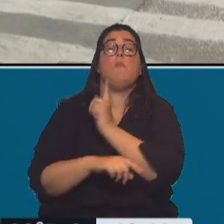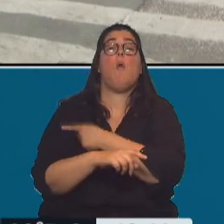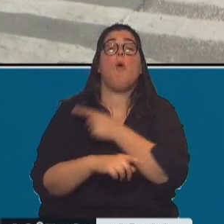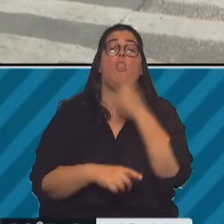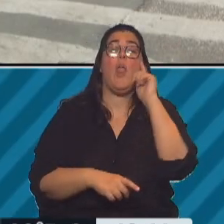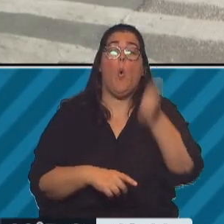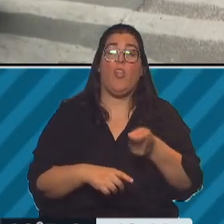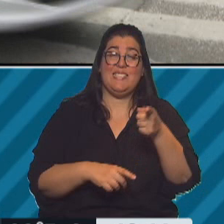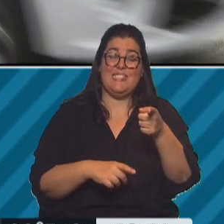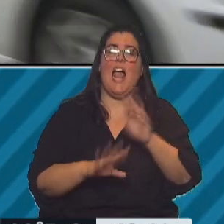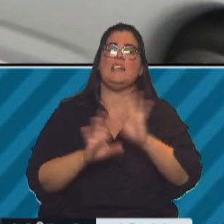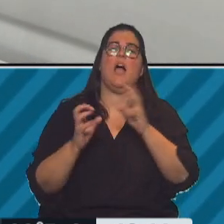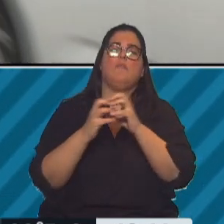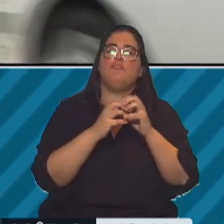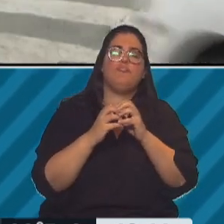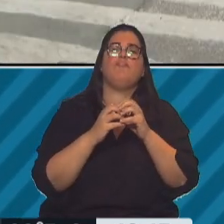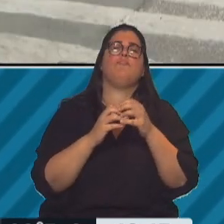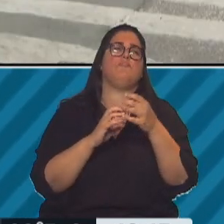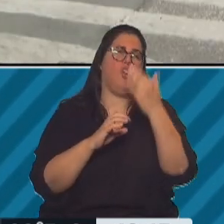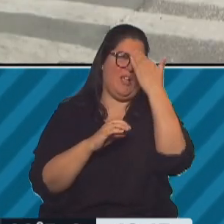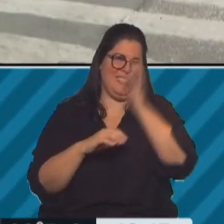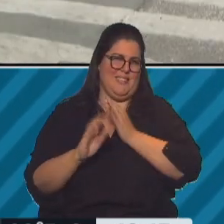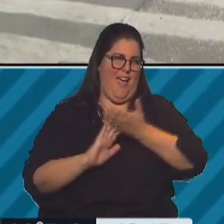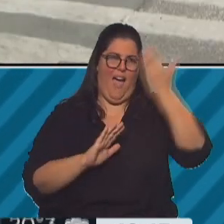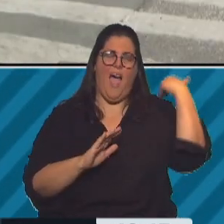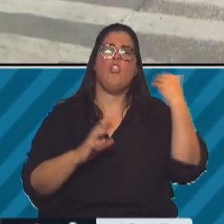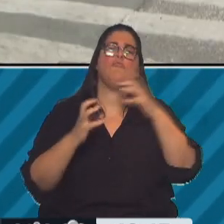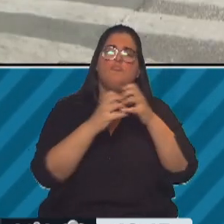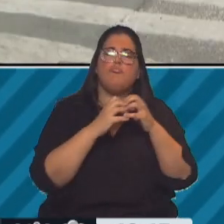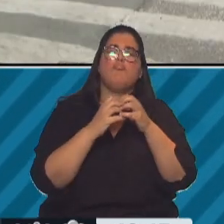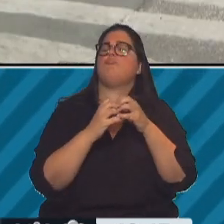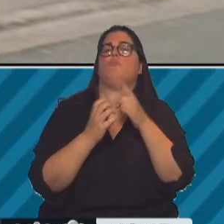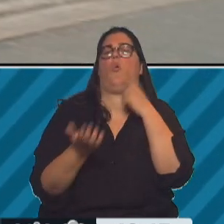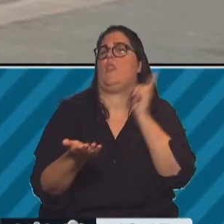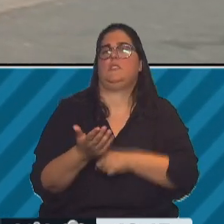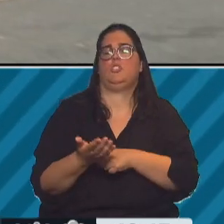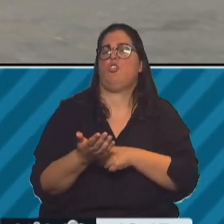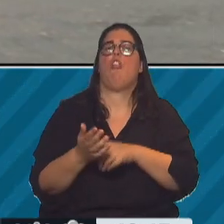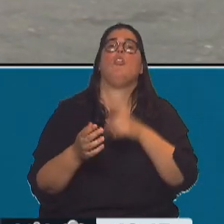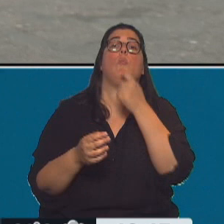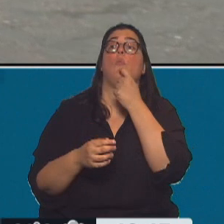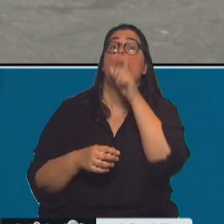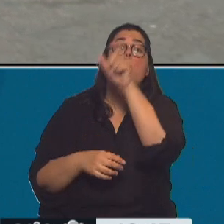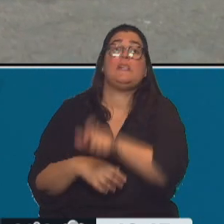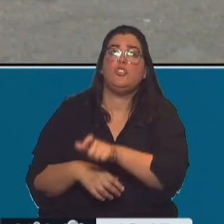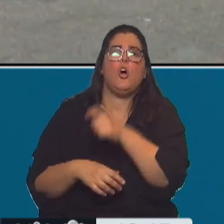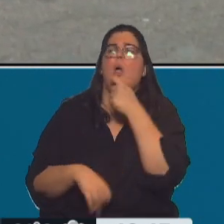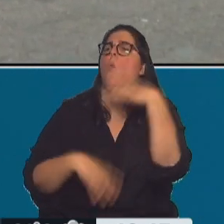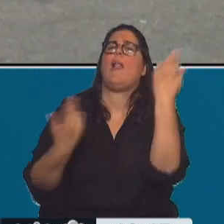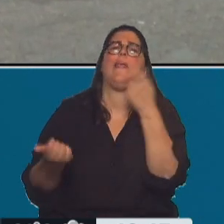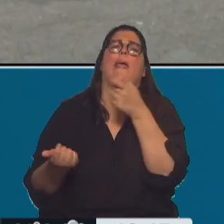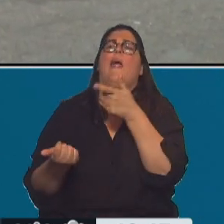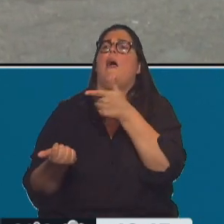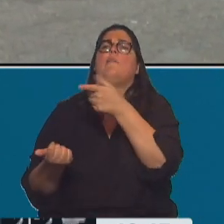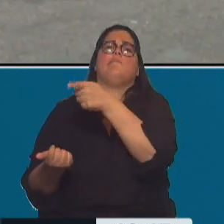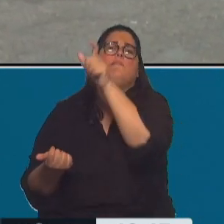un plenario de la Cámara de Casación hace unos 15 años, resolvió que una persona, no importa cuál sea el delito por el que se le